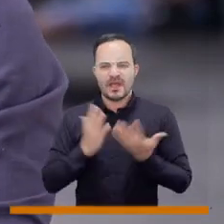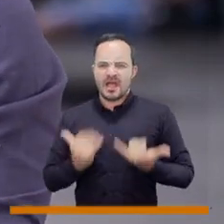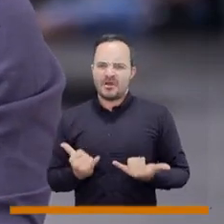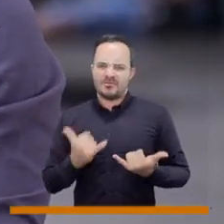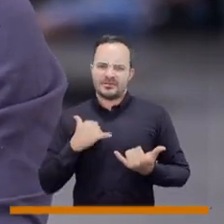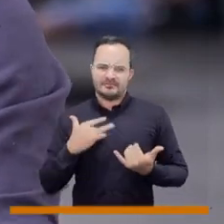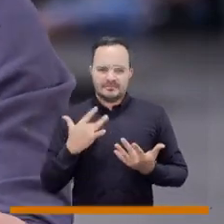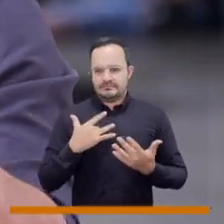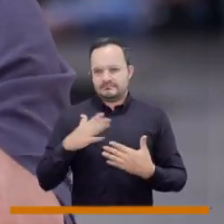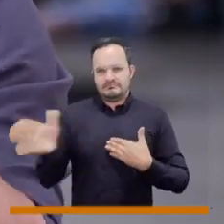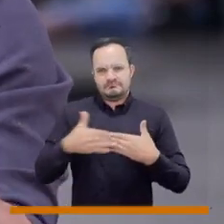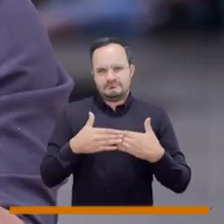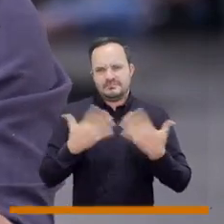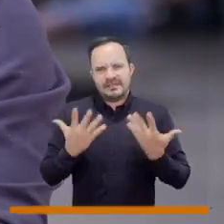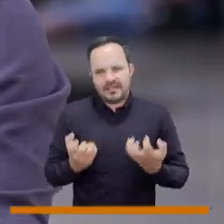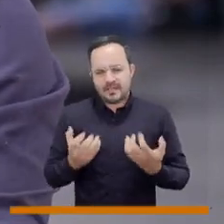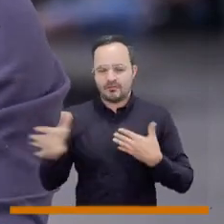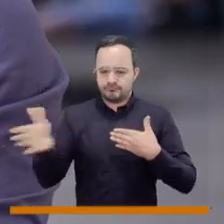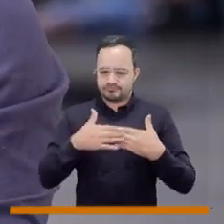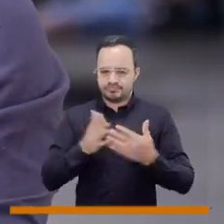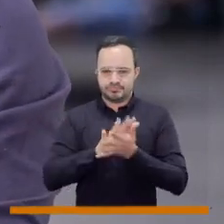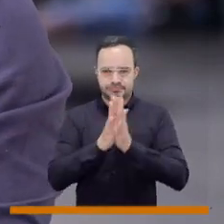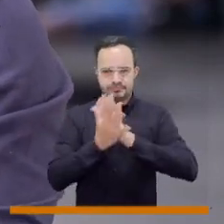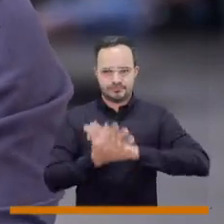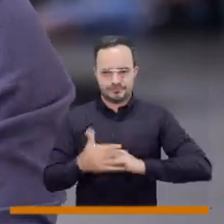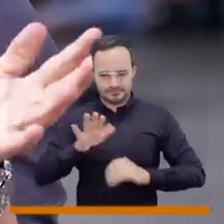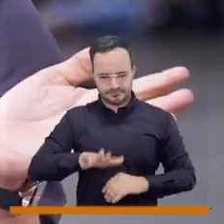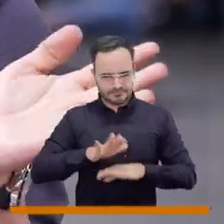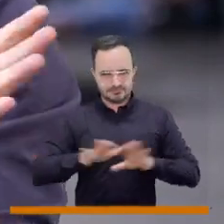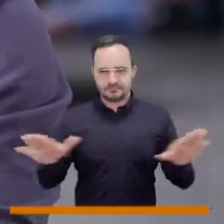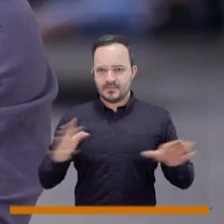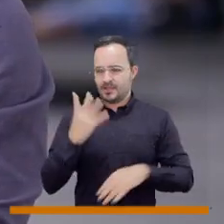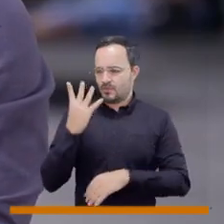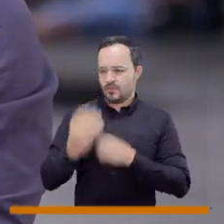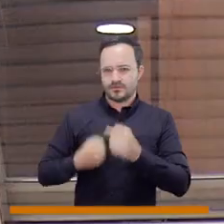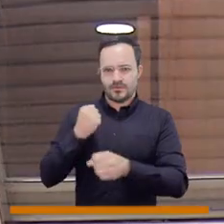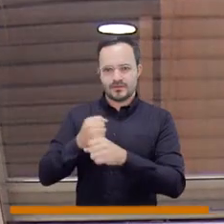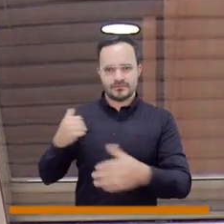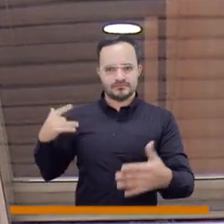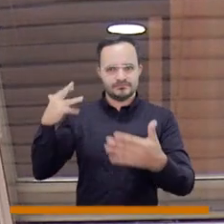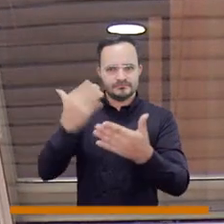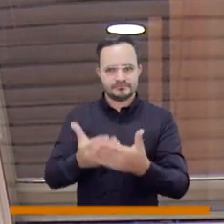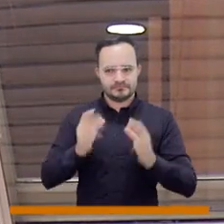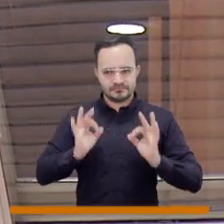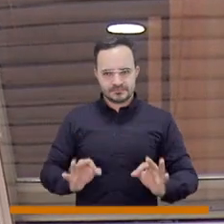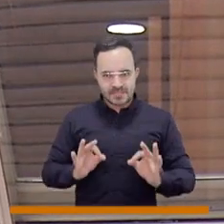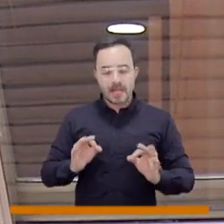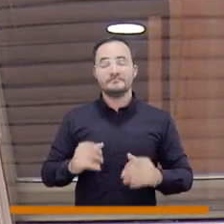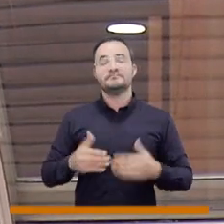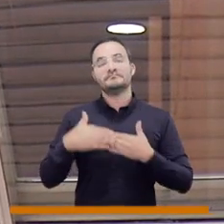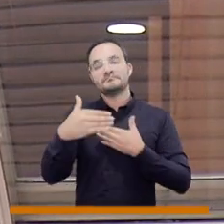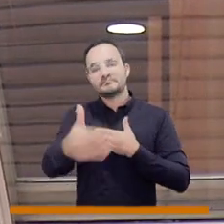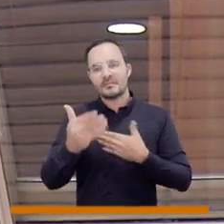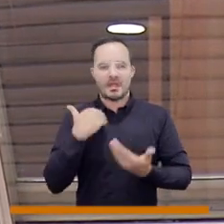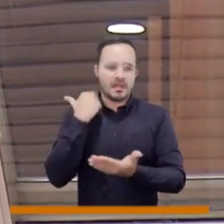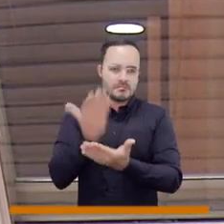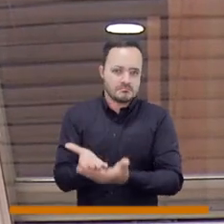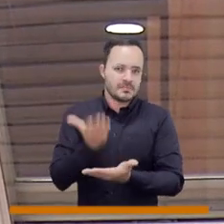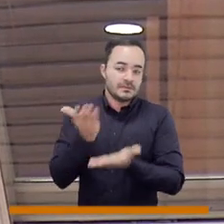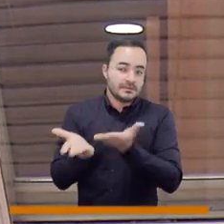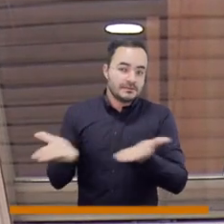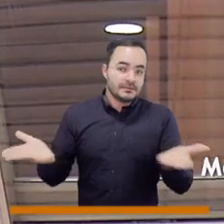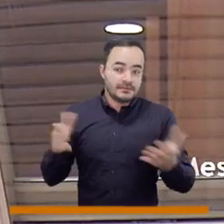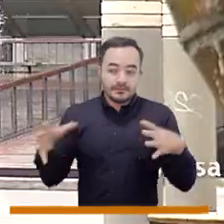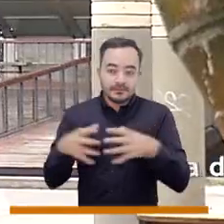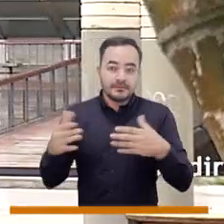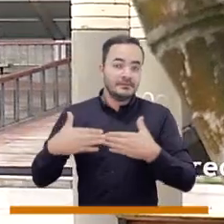ahora, pues quiero terminar bien este cuatrenio, quiero dejar sobre la mesa muchos de